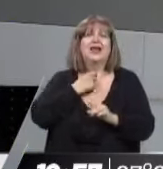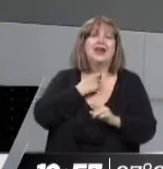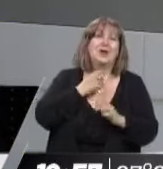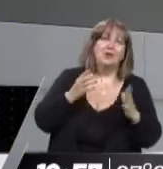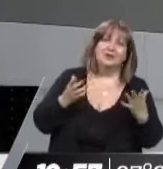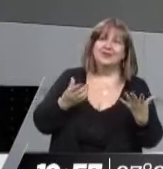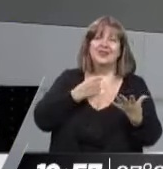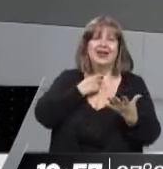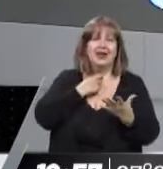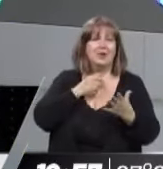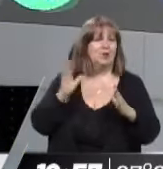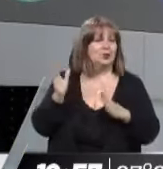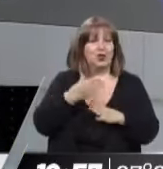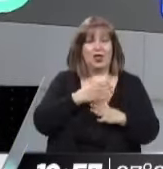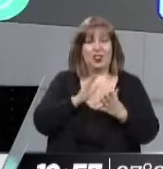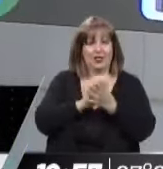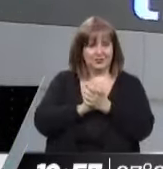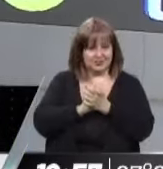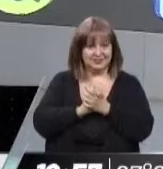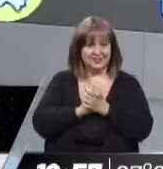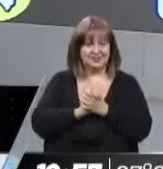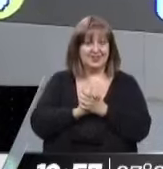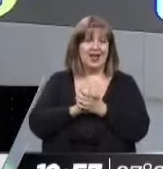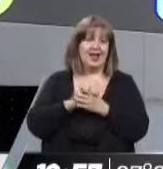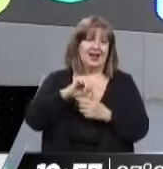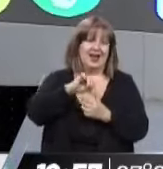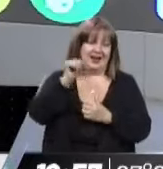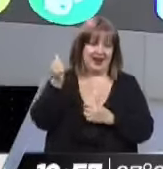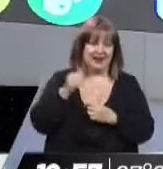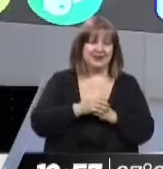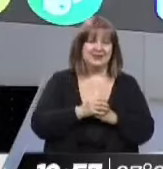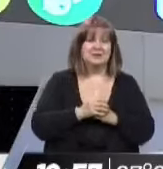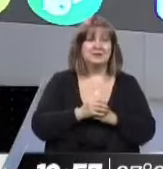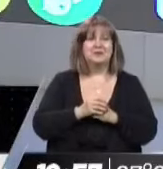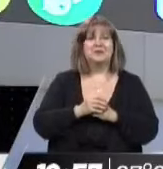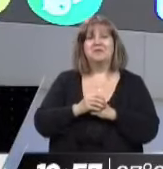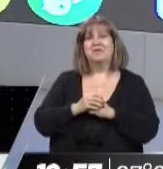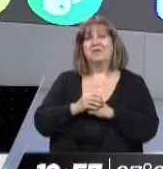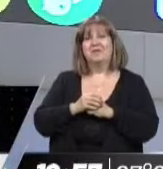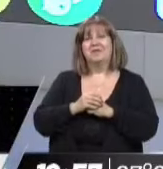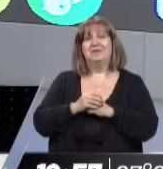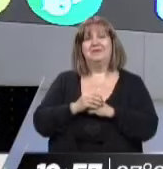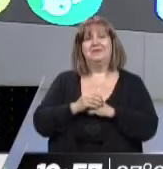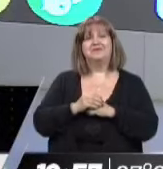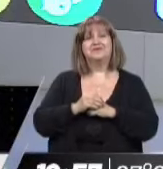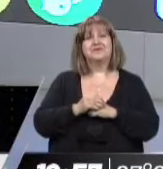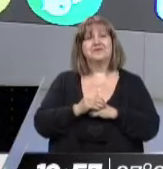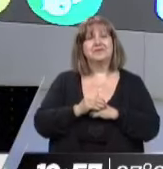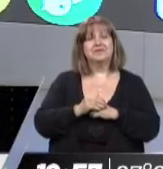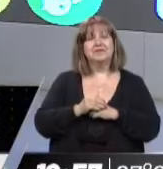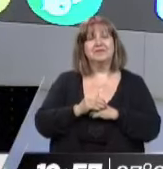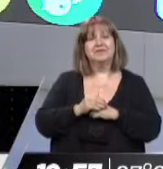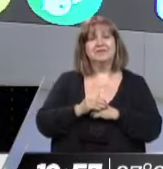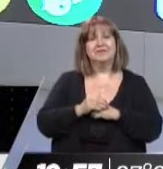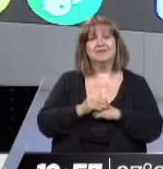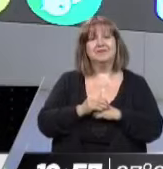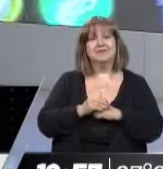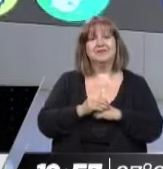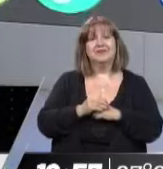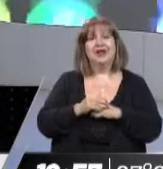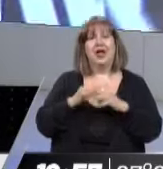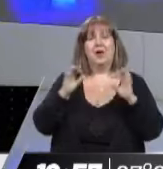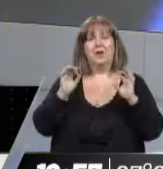todos tenemos. Será deportado inmediatamente. Sí, sí, sí. Uy, lo dice Gerardi. Lo dice Gerardi, que es lo más bueno que hay. El trámite de deportación. Lo más bueno